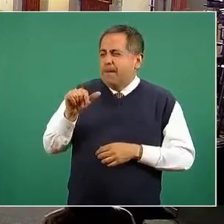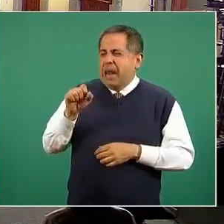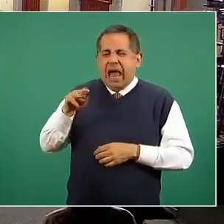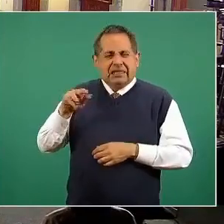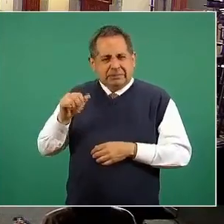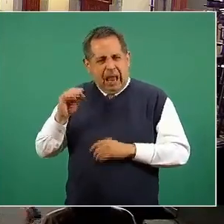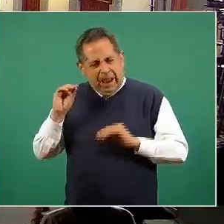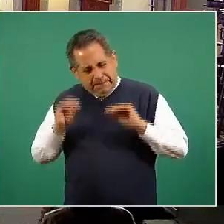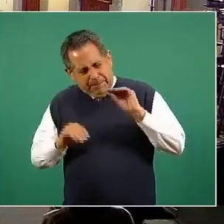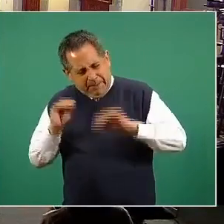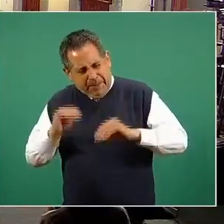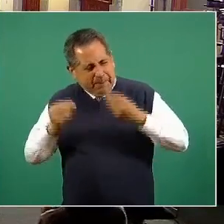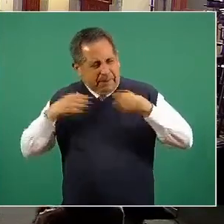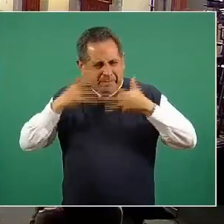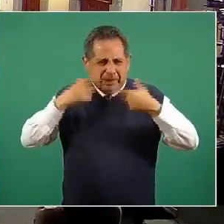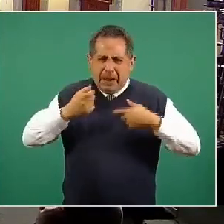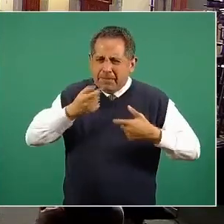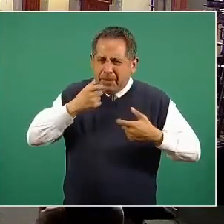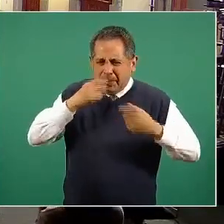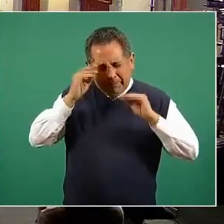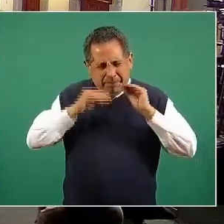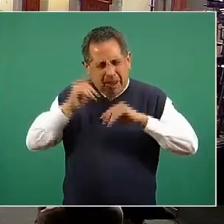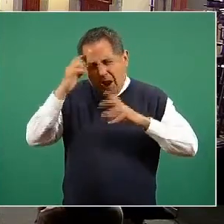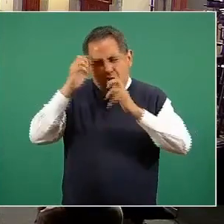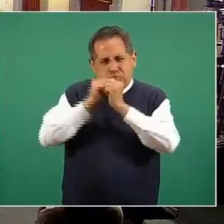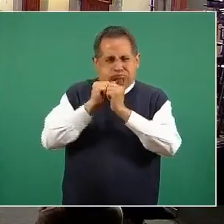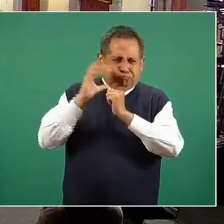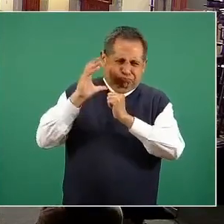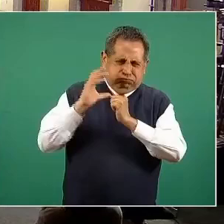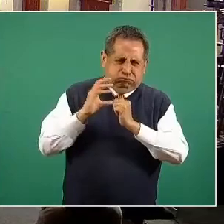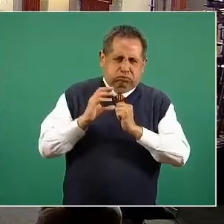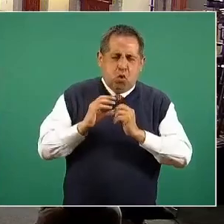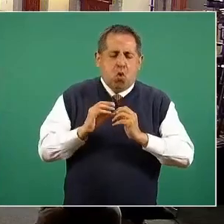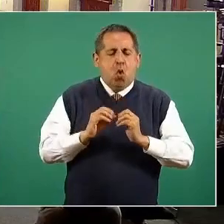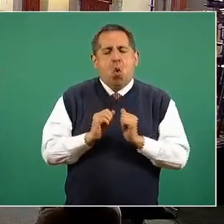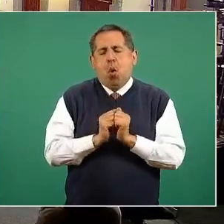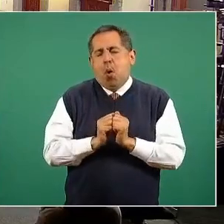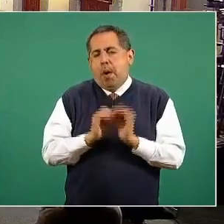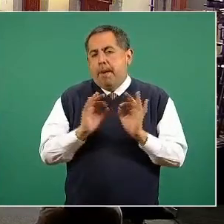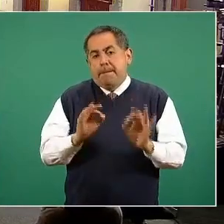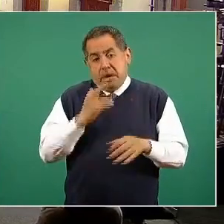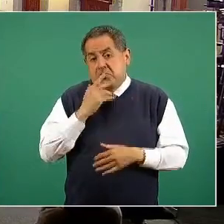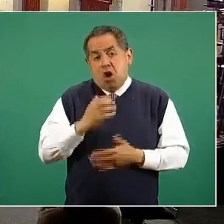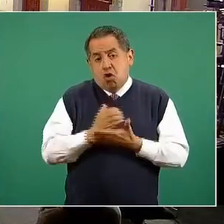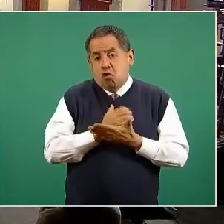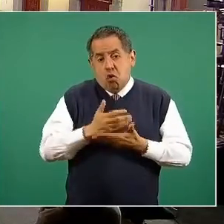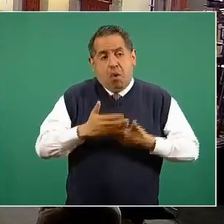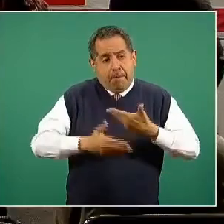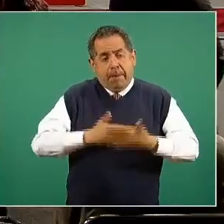y también los antiinflamatorios potentes que se le han administrado. Su recuperación